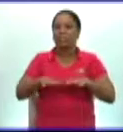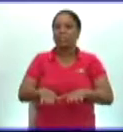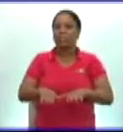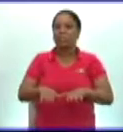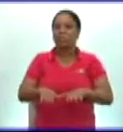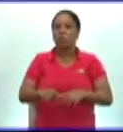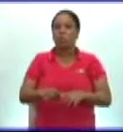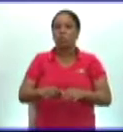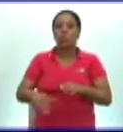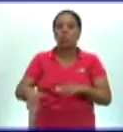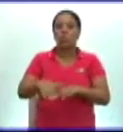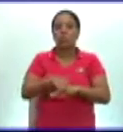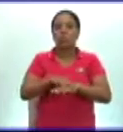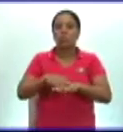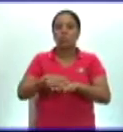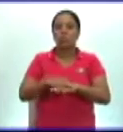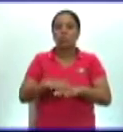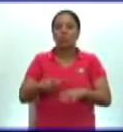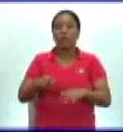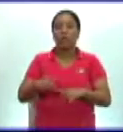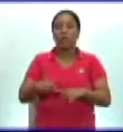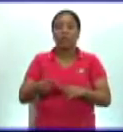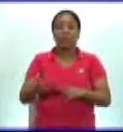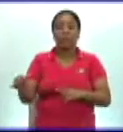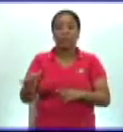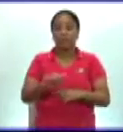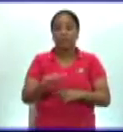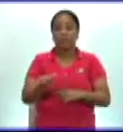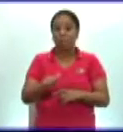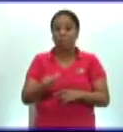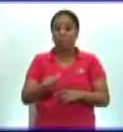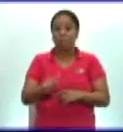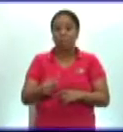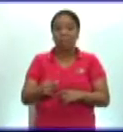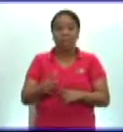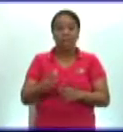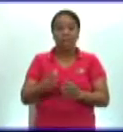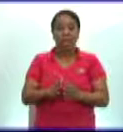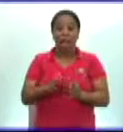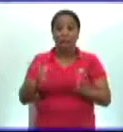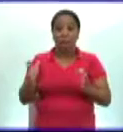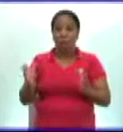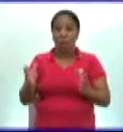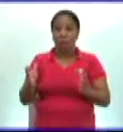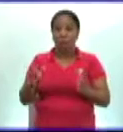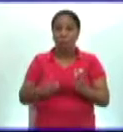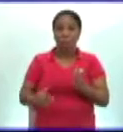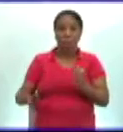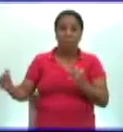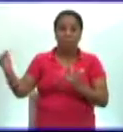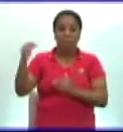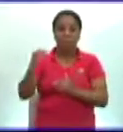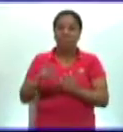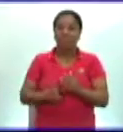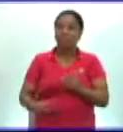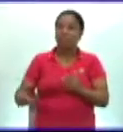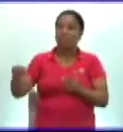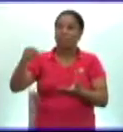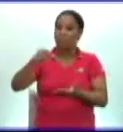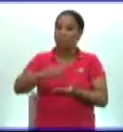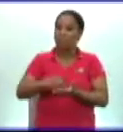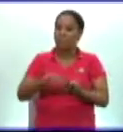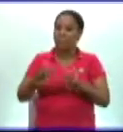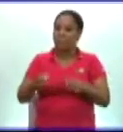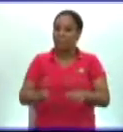de rozamiento también aumenta, pero observen, si aumentamos la masa del cuerpo, ¿qué le pasa a la fuerza